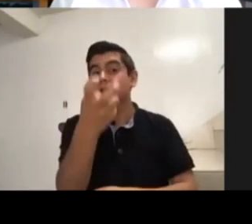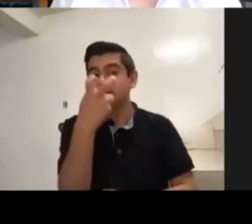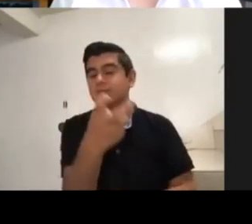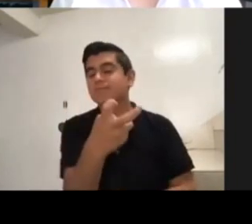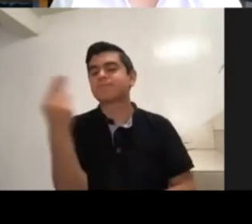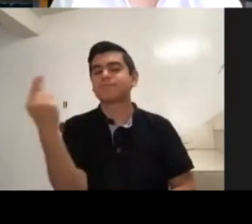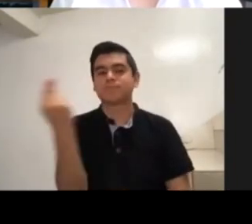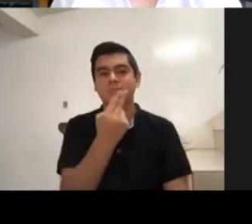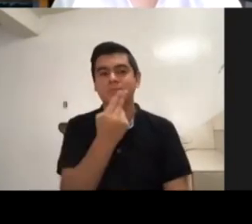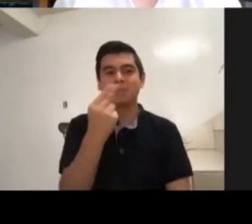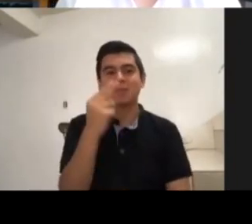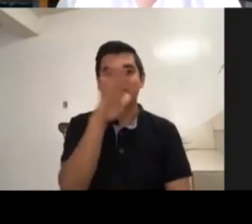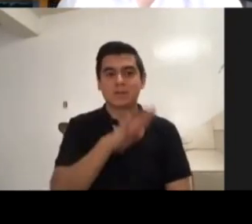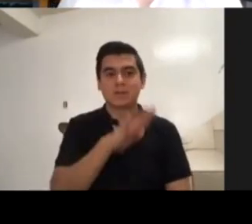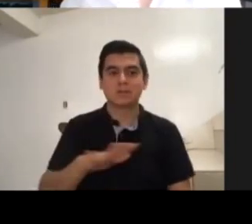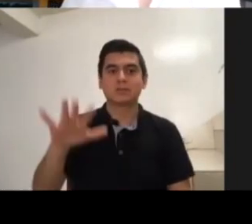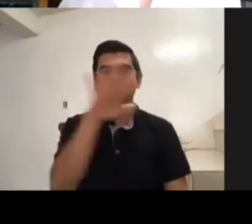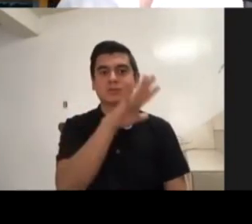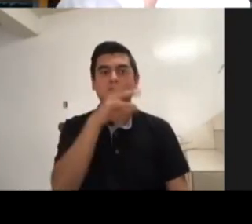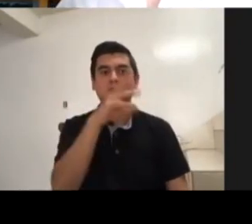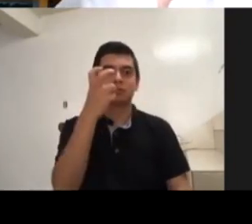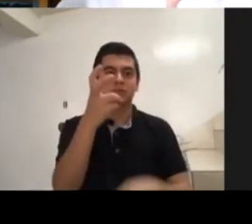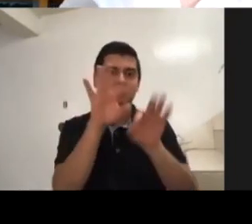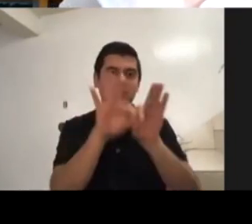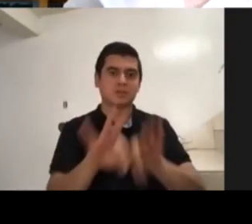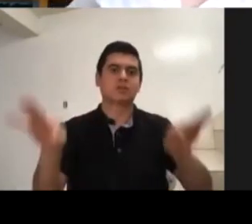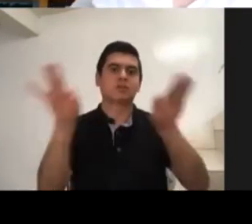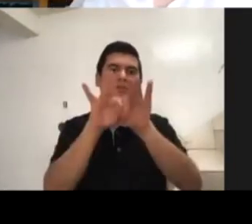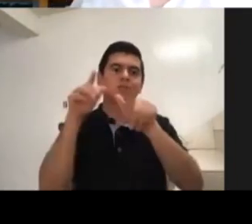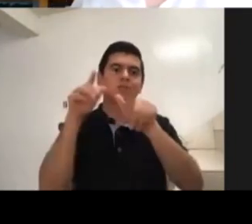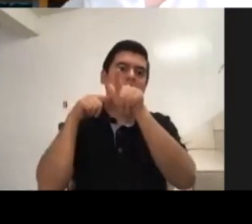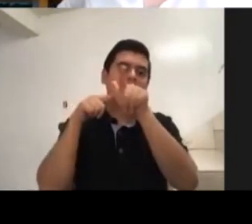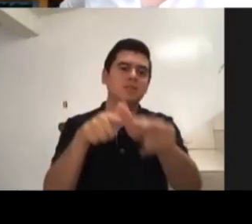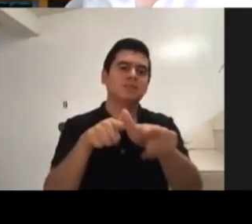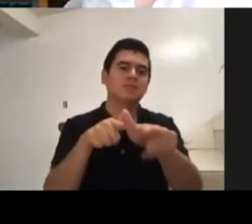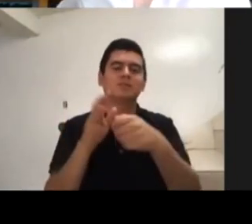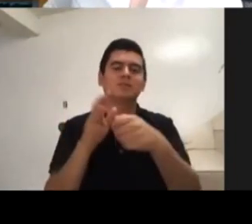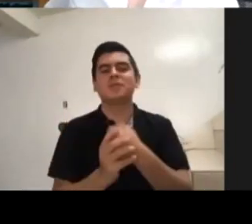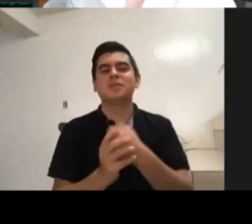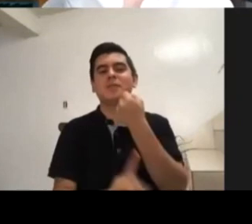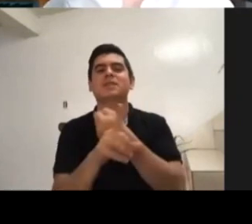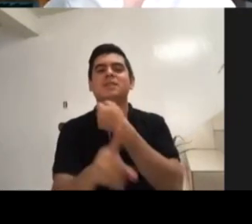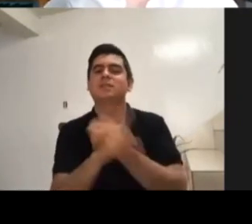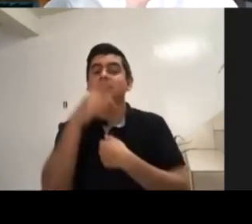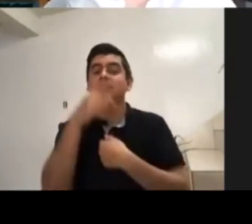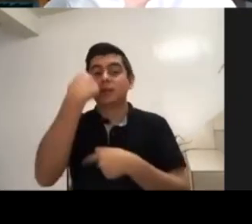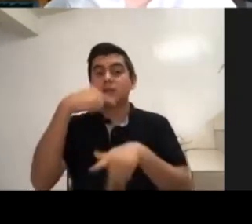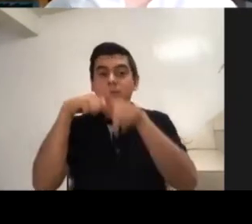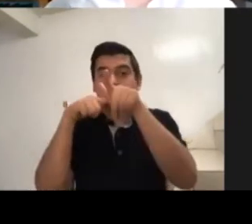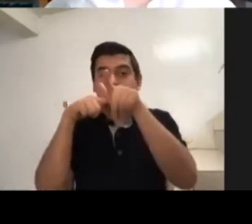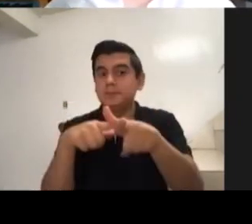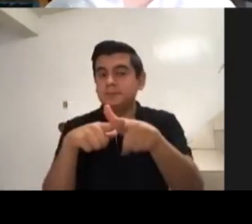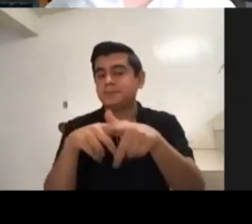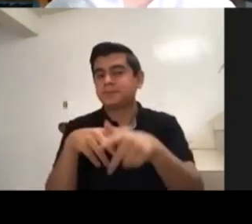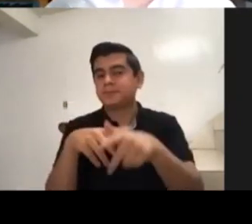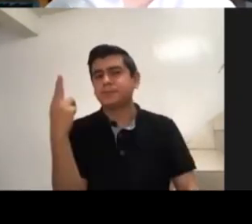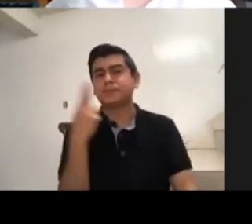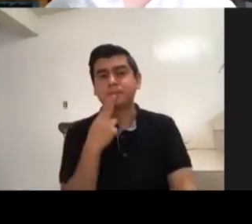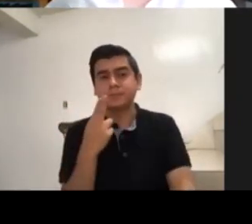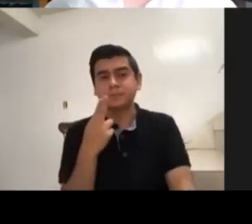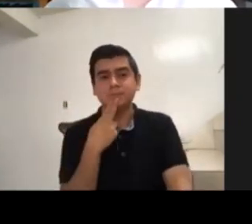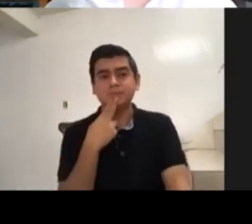tener claramente previsto en cualquier mecanismo que utilicemos para